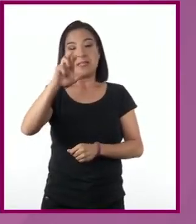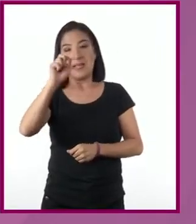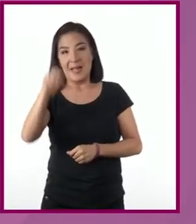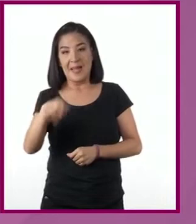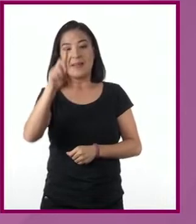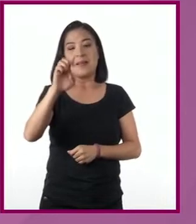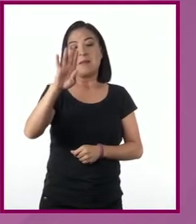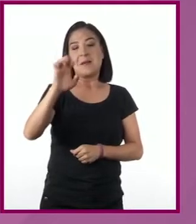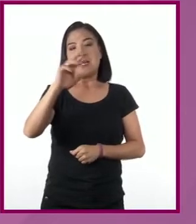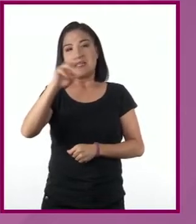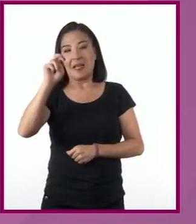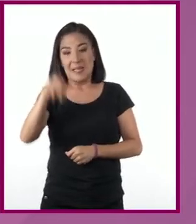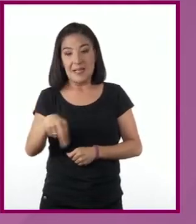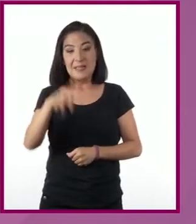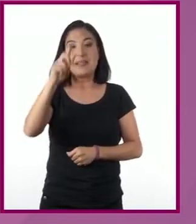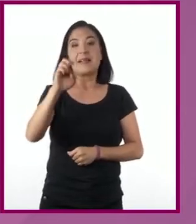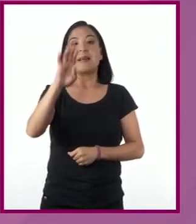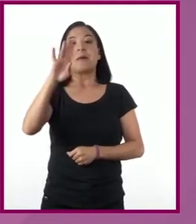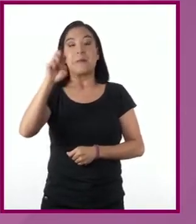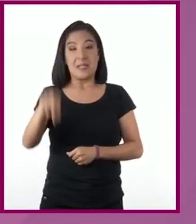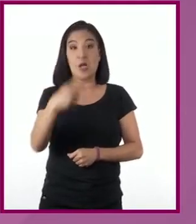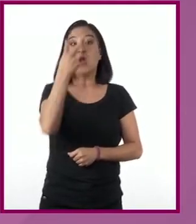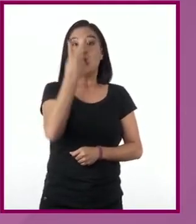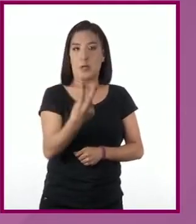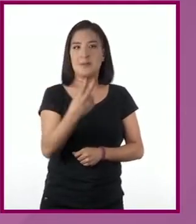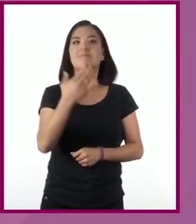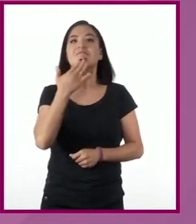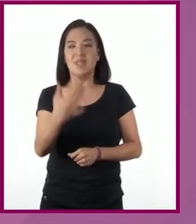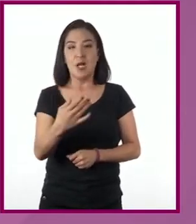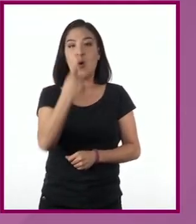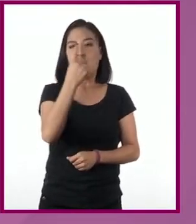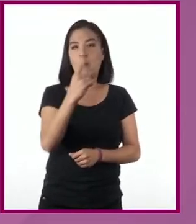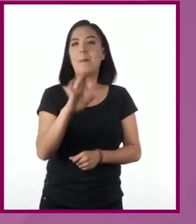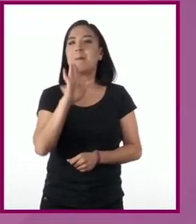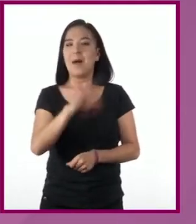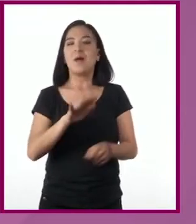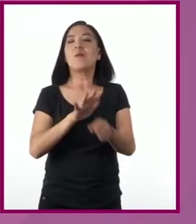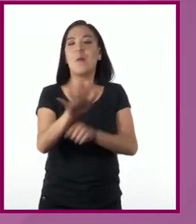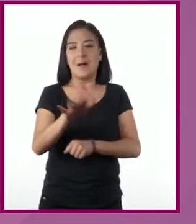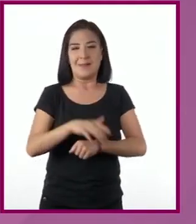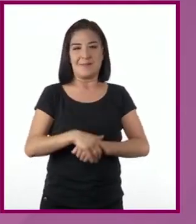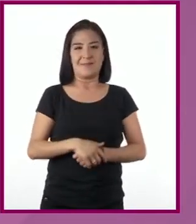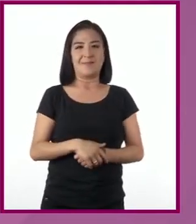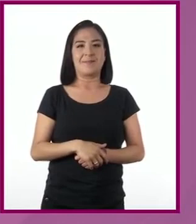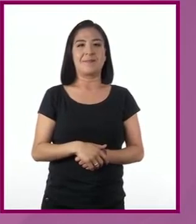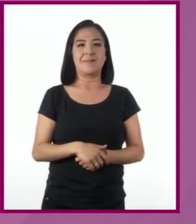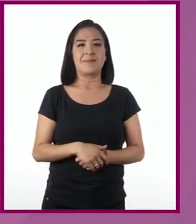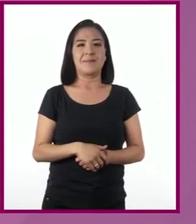deben. 2 son correctas y una de ellas es incorrecta.